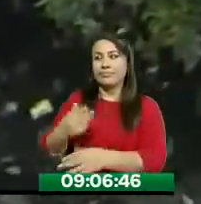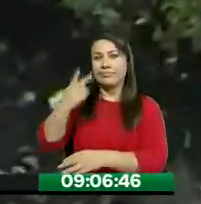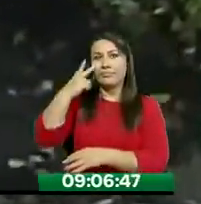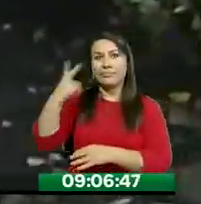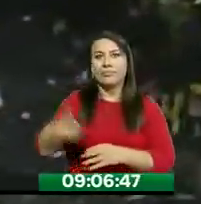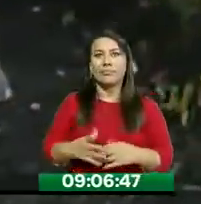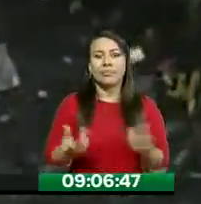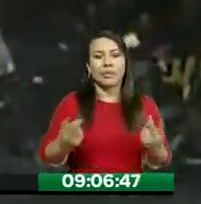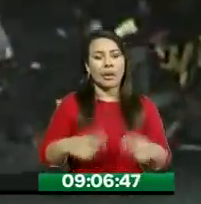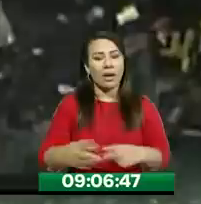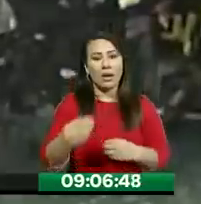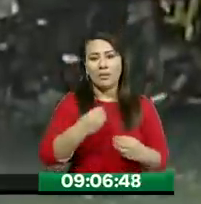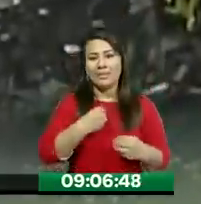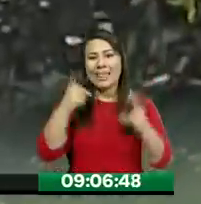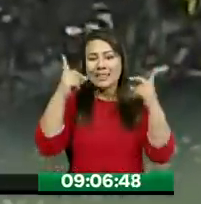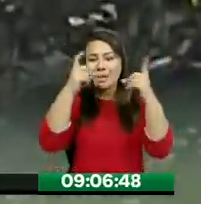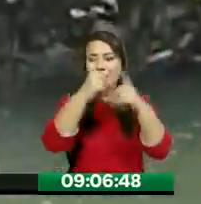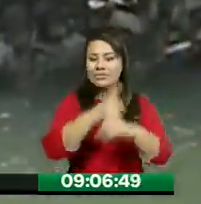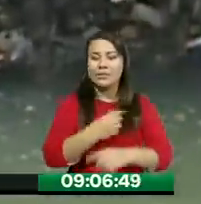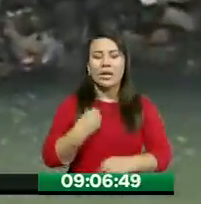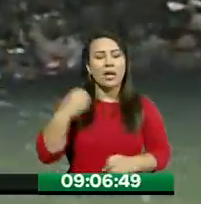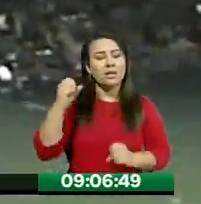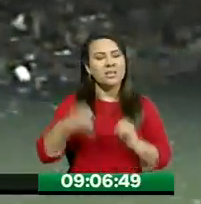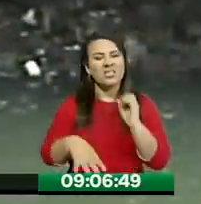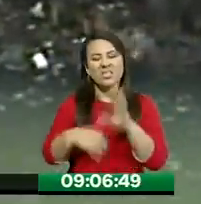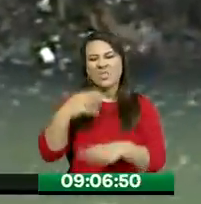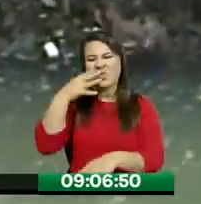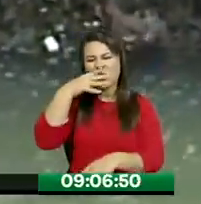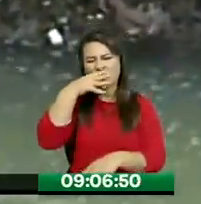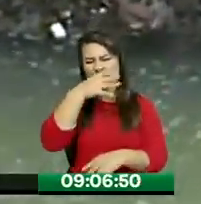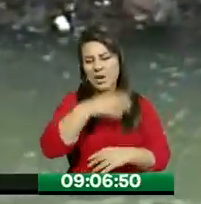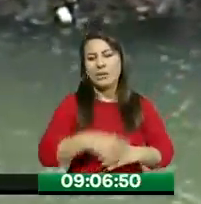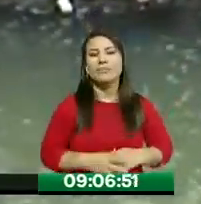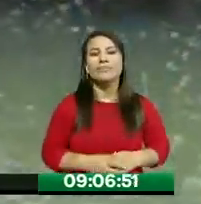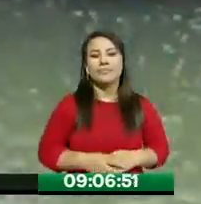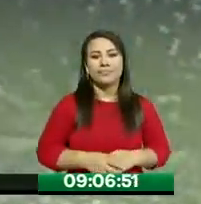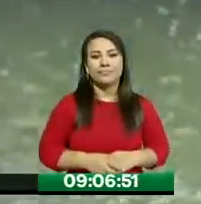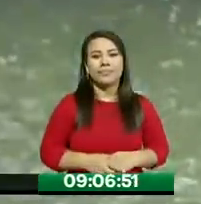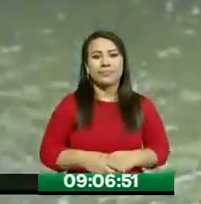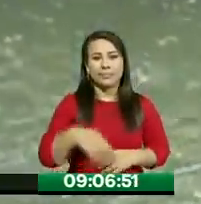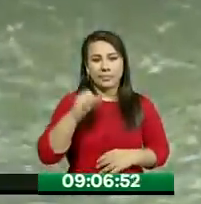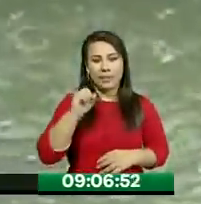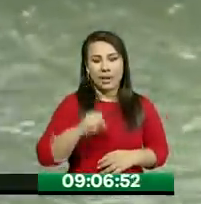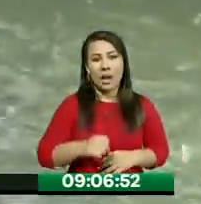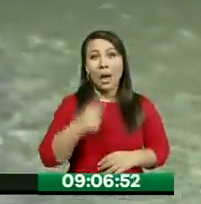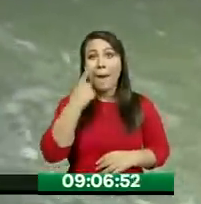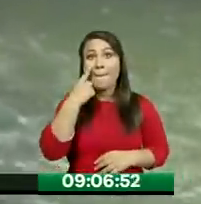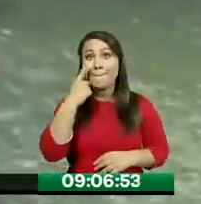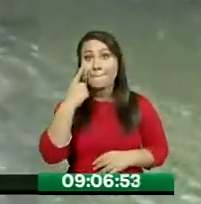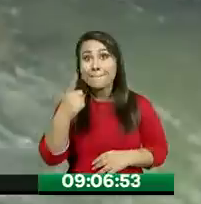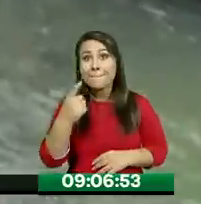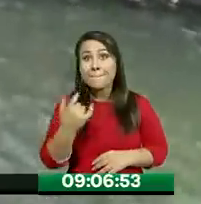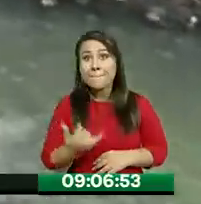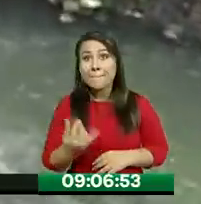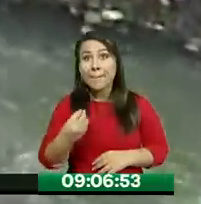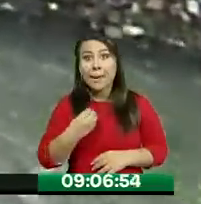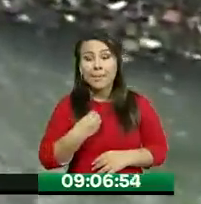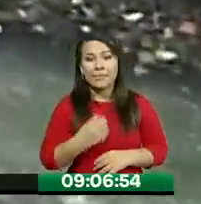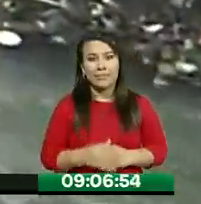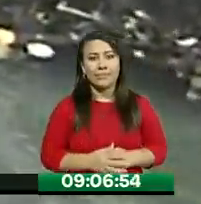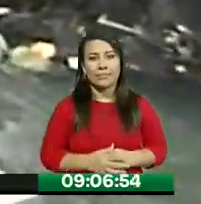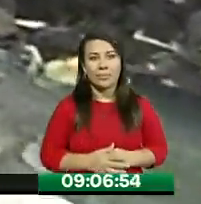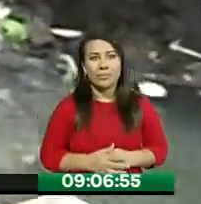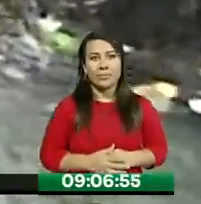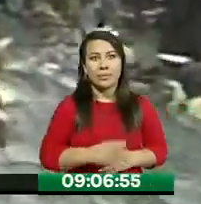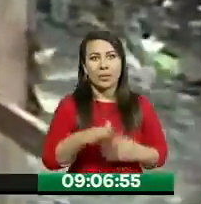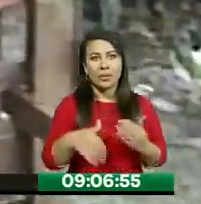años de edad, permaneció 6 días ingresada en el hospital, en el área de hidratación. Su hija asegura que deben incrementar